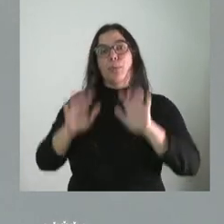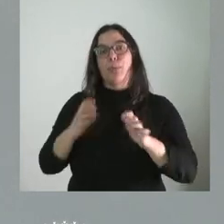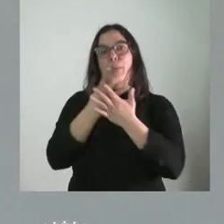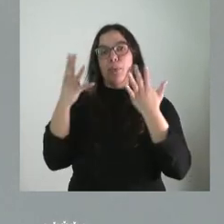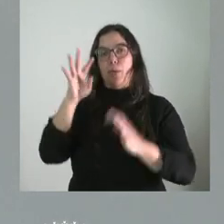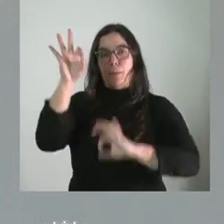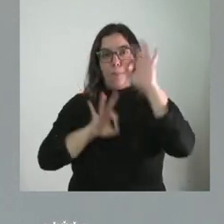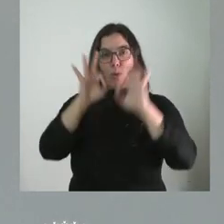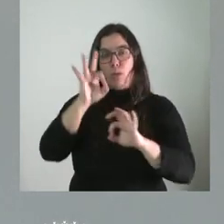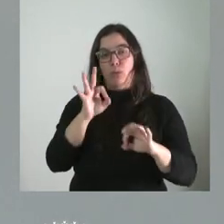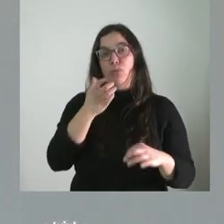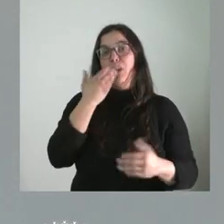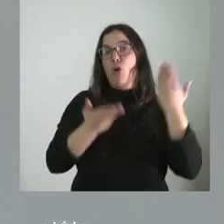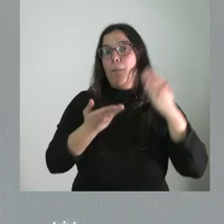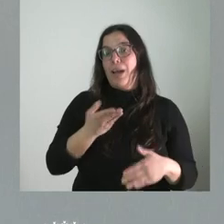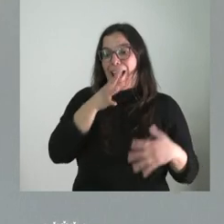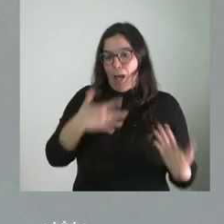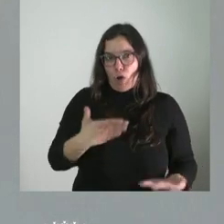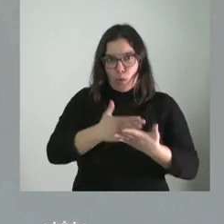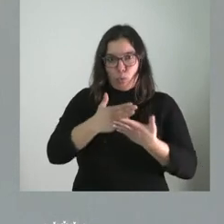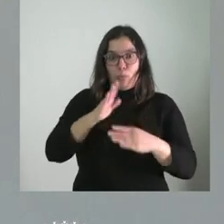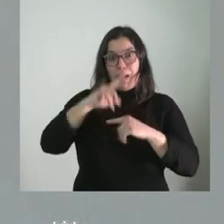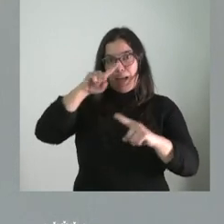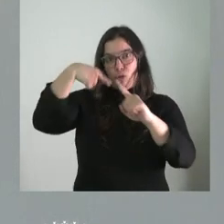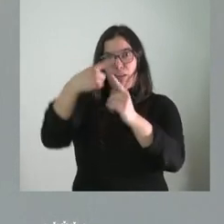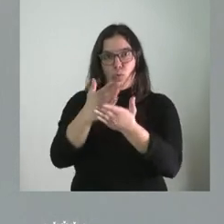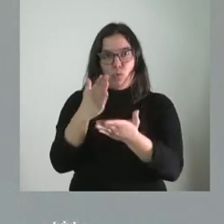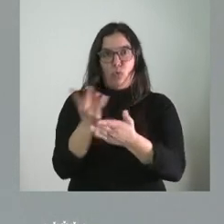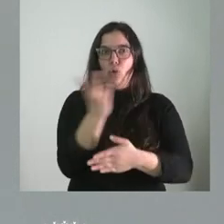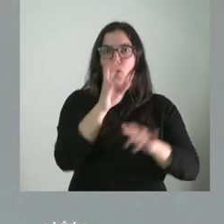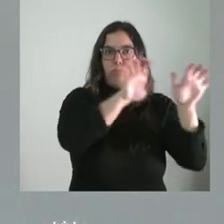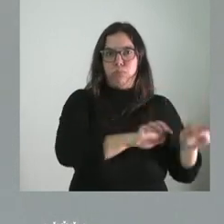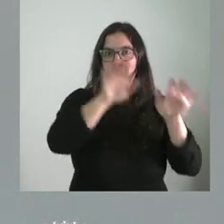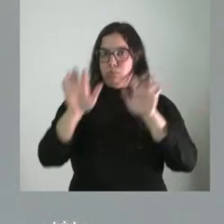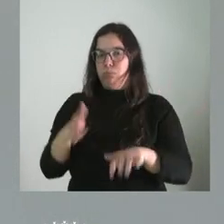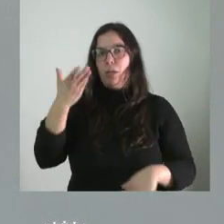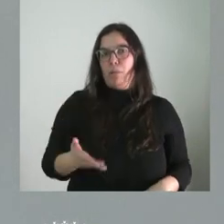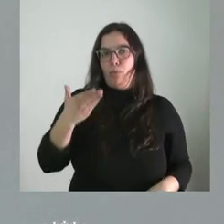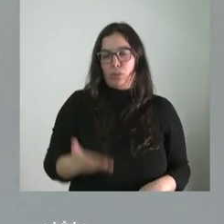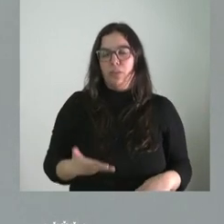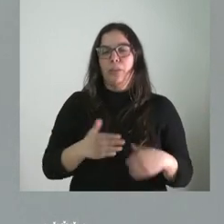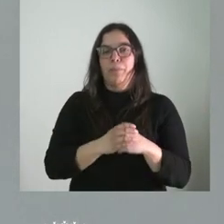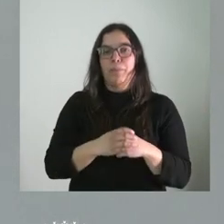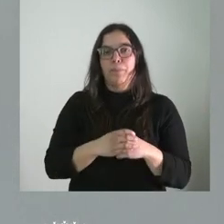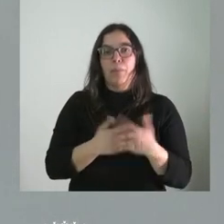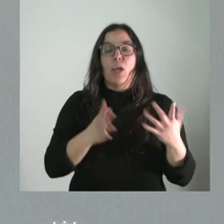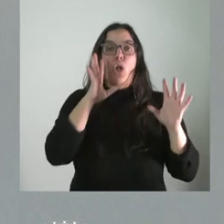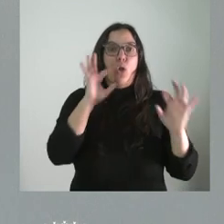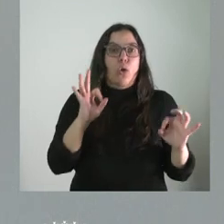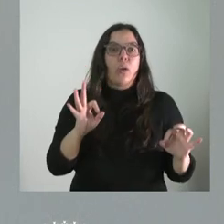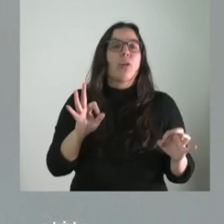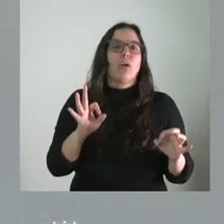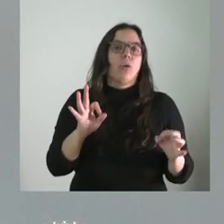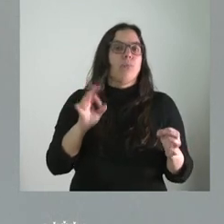respecto del curso actual son dos bajadas importantes entre el 9 y 19% de las tasas que lógicamente van